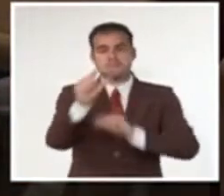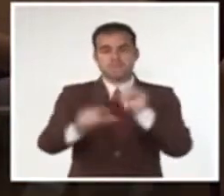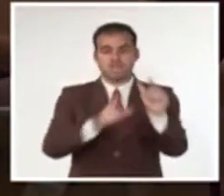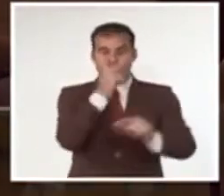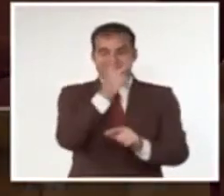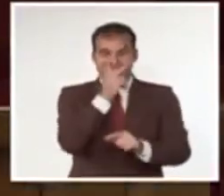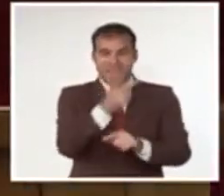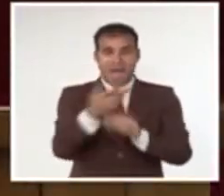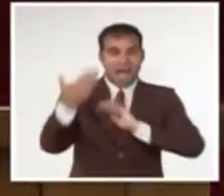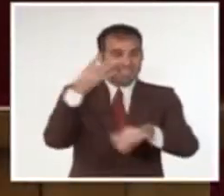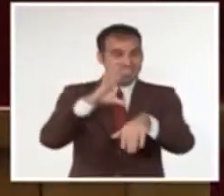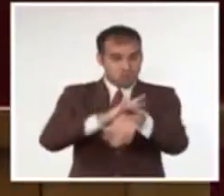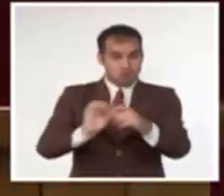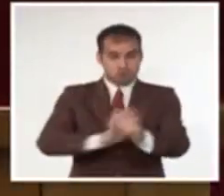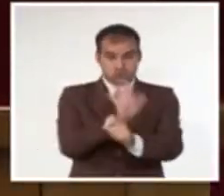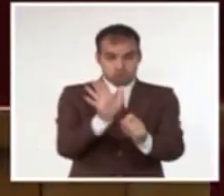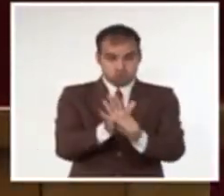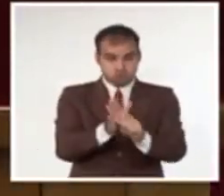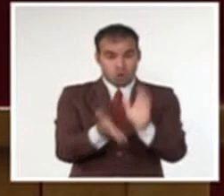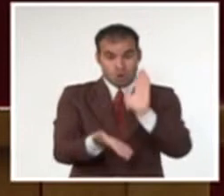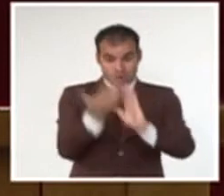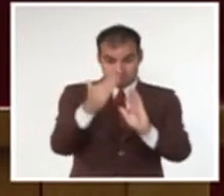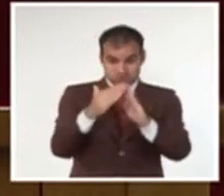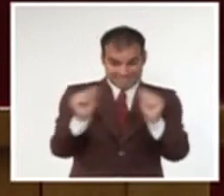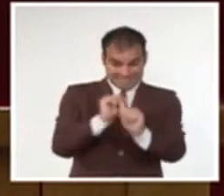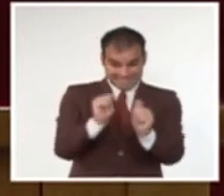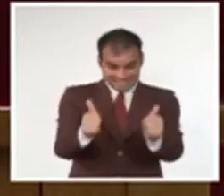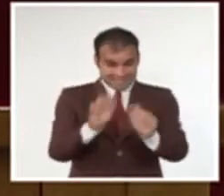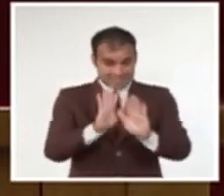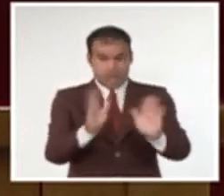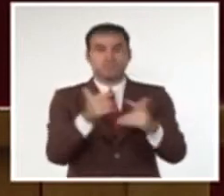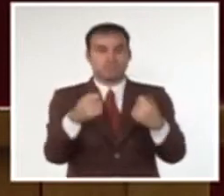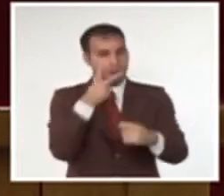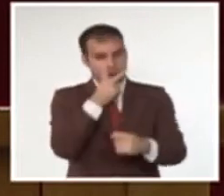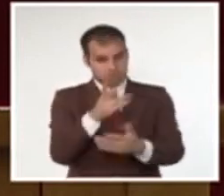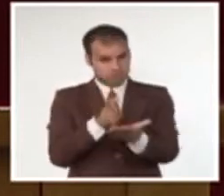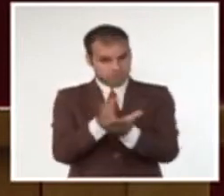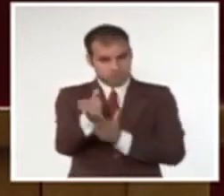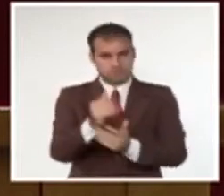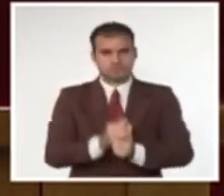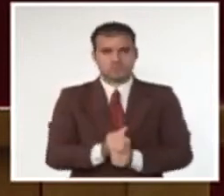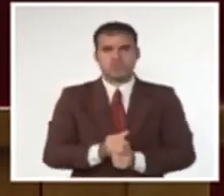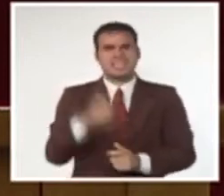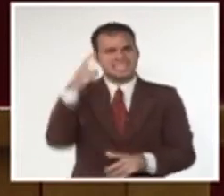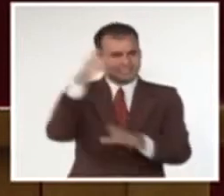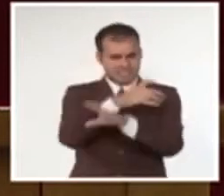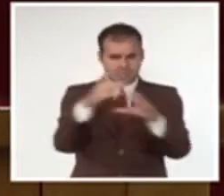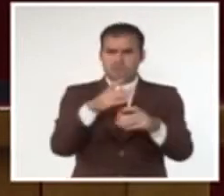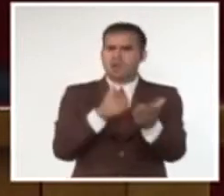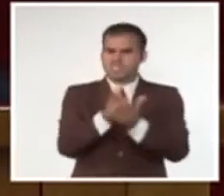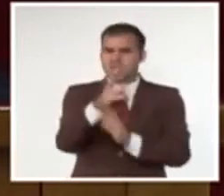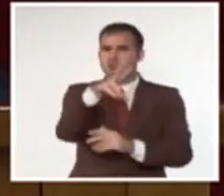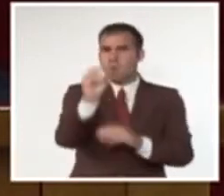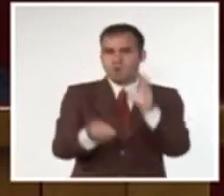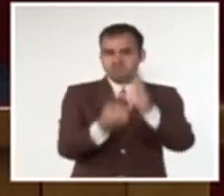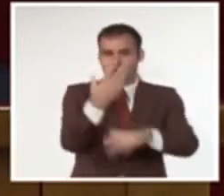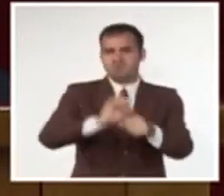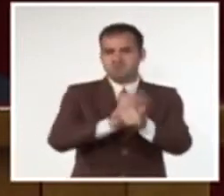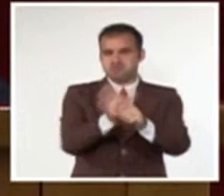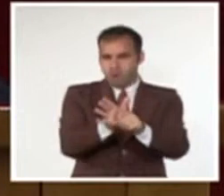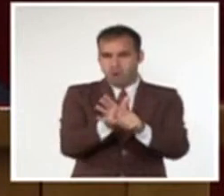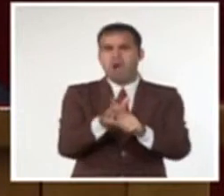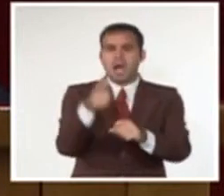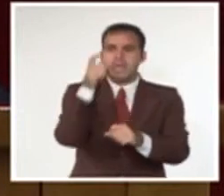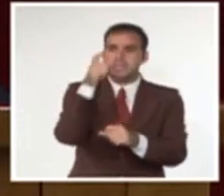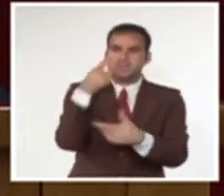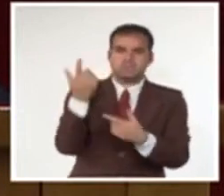convalecientes. Los científicos evalúan el comportamiento de cada nueva cepa como la Omicron, siguen la experiencia